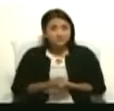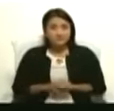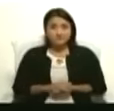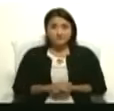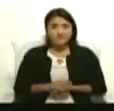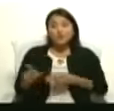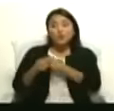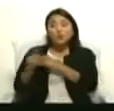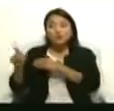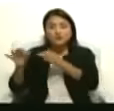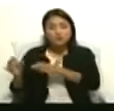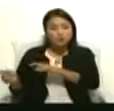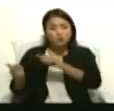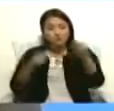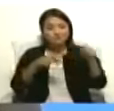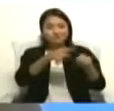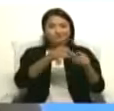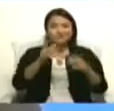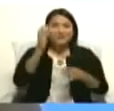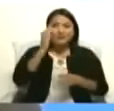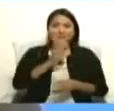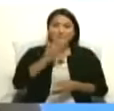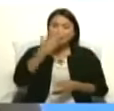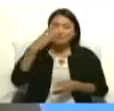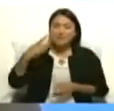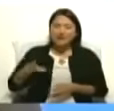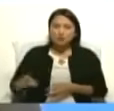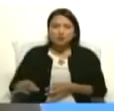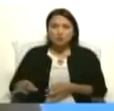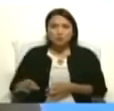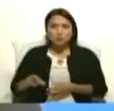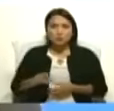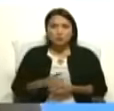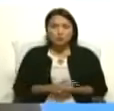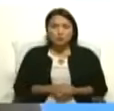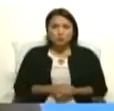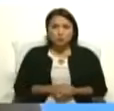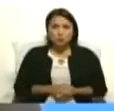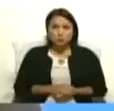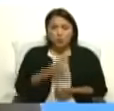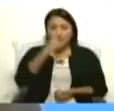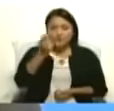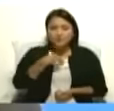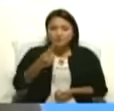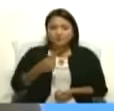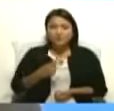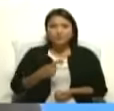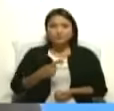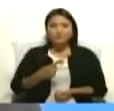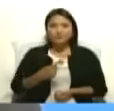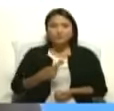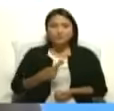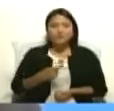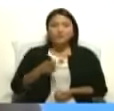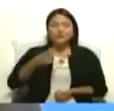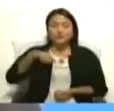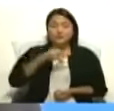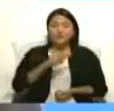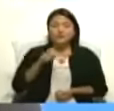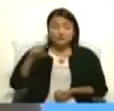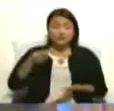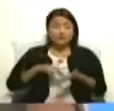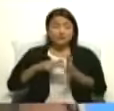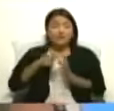de saniz una verdadera basura porque es un desprecio al pueblo de Venezuela es un desprecio a la